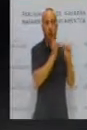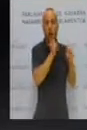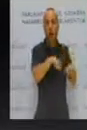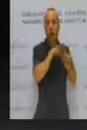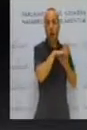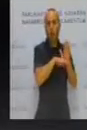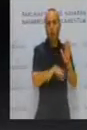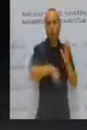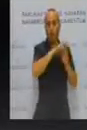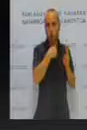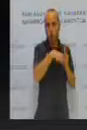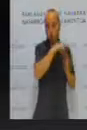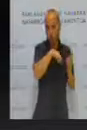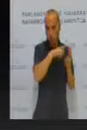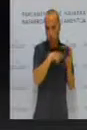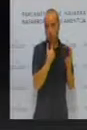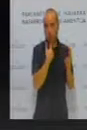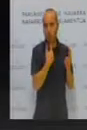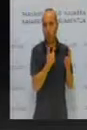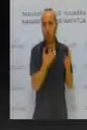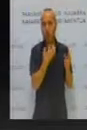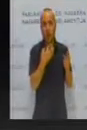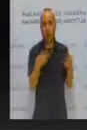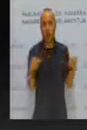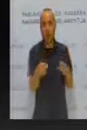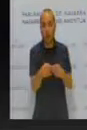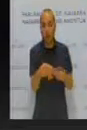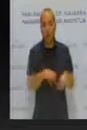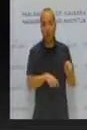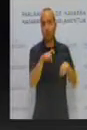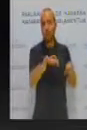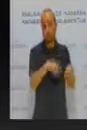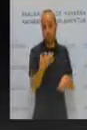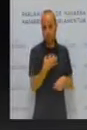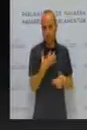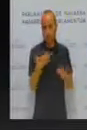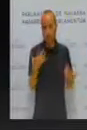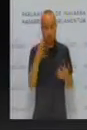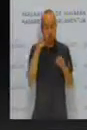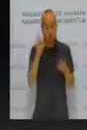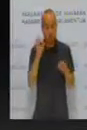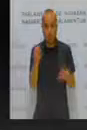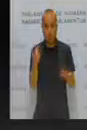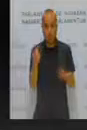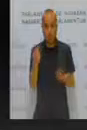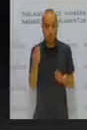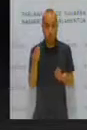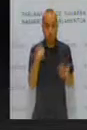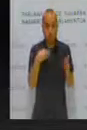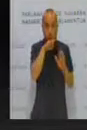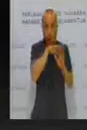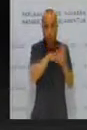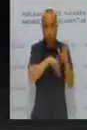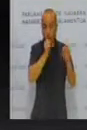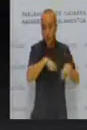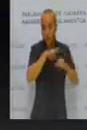políticos, en el que se dice que se tienen que revertir los recortes. Pues evidentemente este es otro punto más de ese acuerdo programático que no se